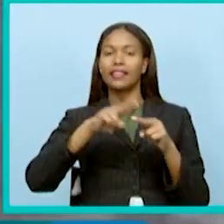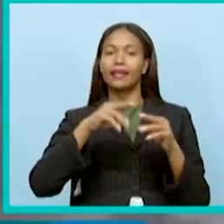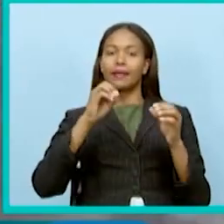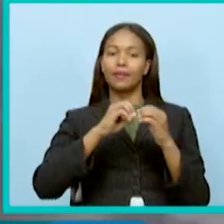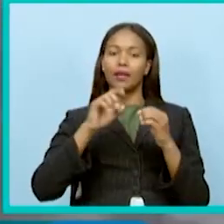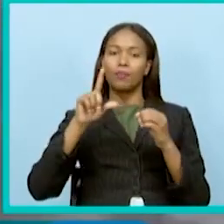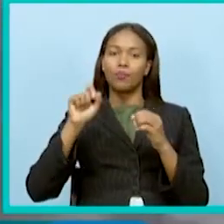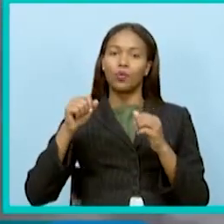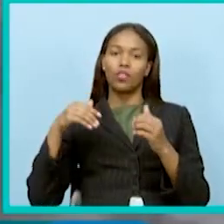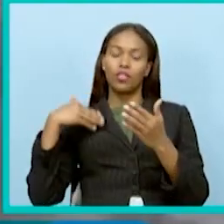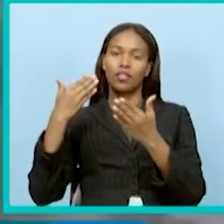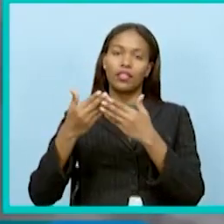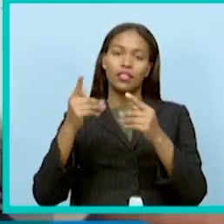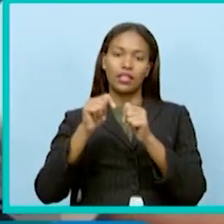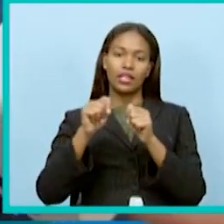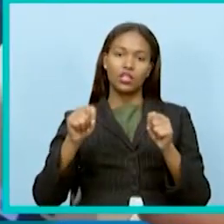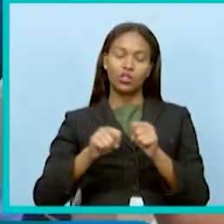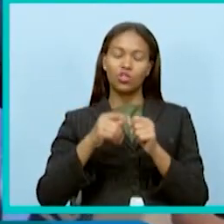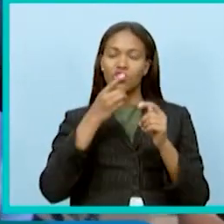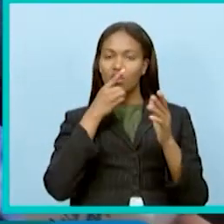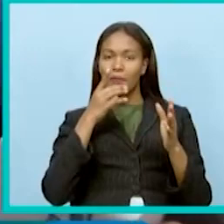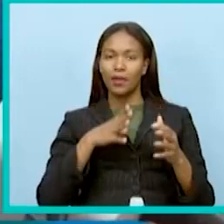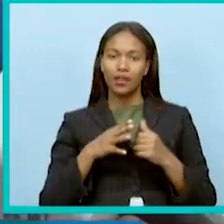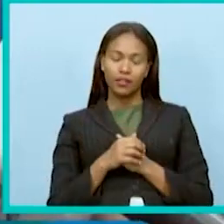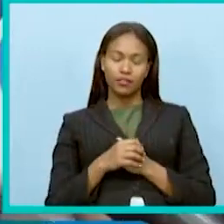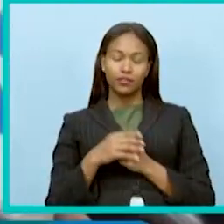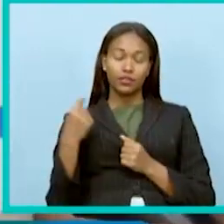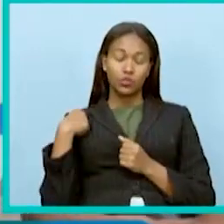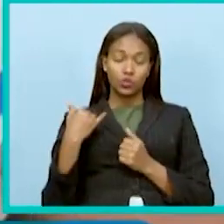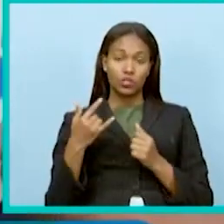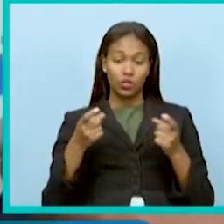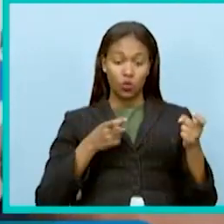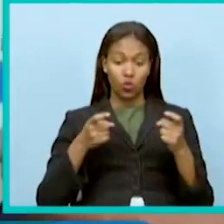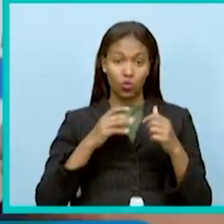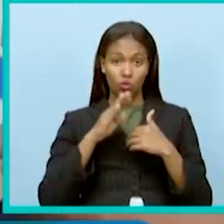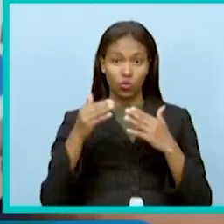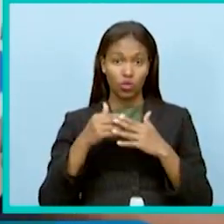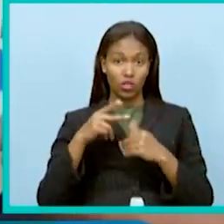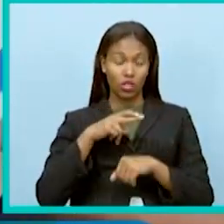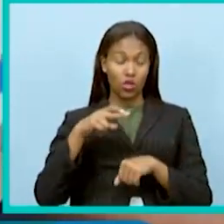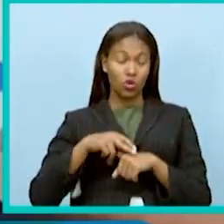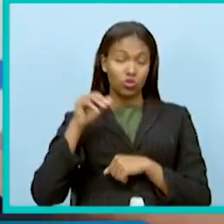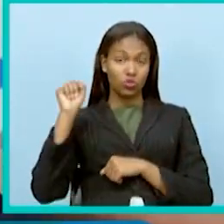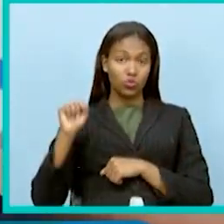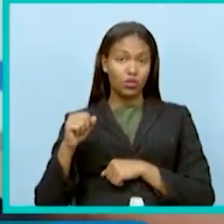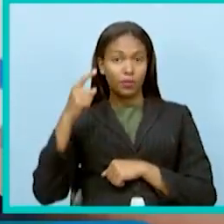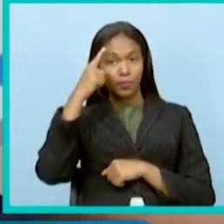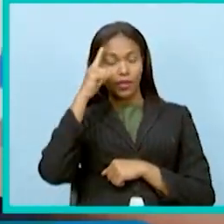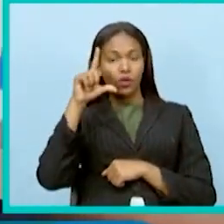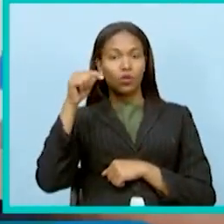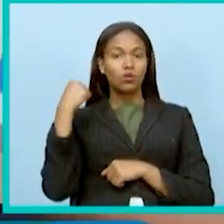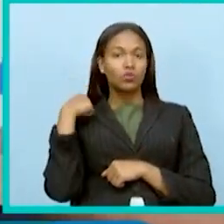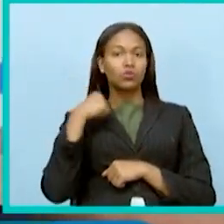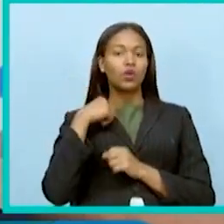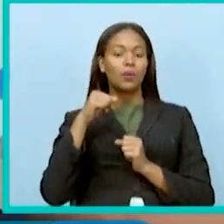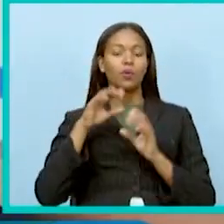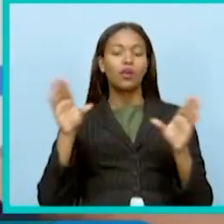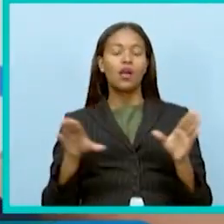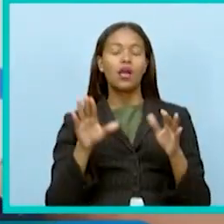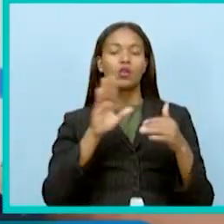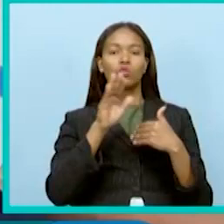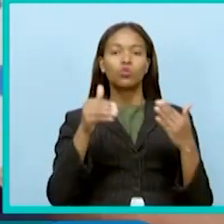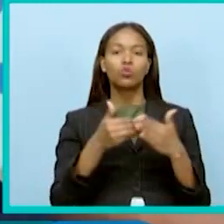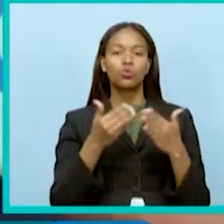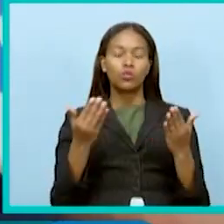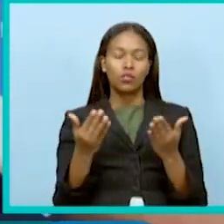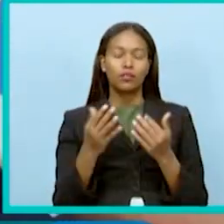llegue a territorio dominicano. Haciendo todos los controles hacia el sur del país para nosotros entonces hacer toda la parte